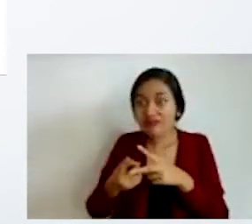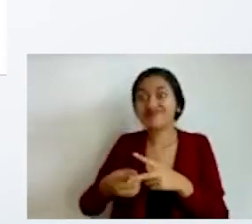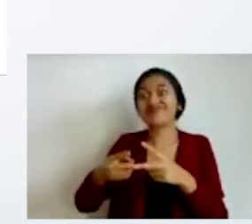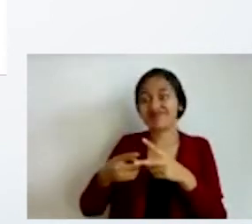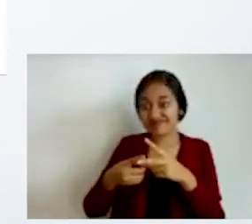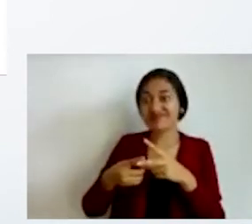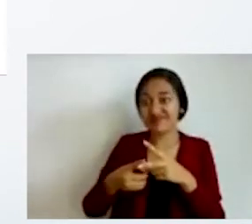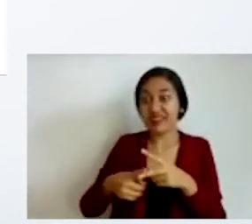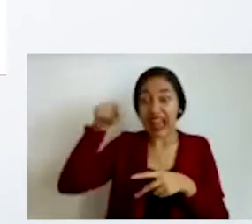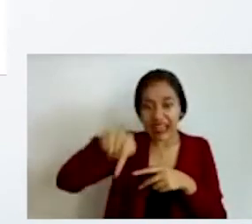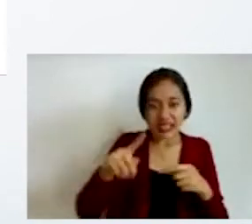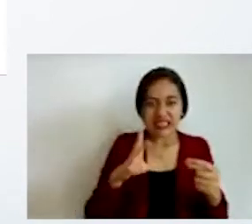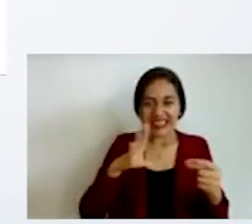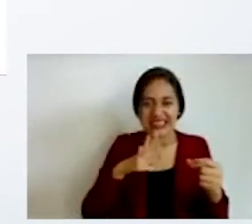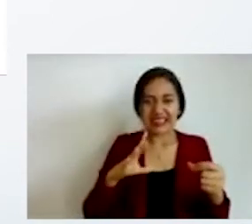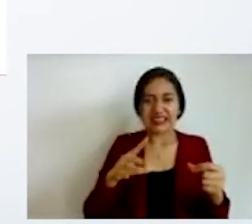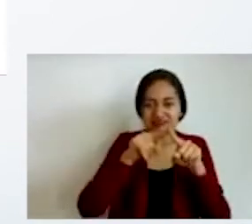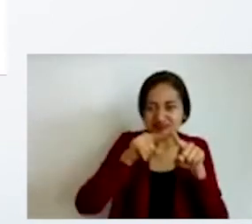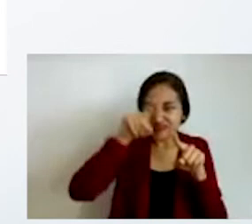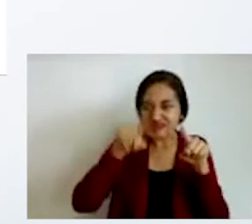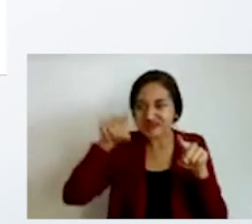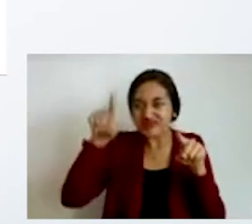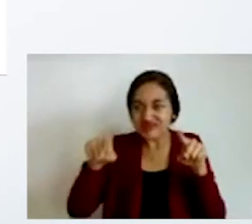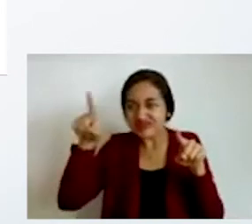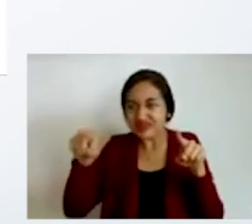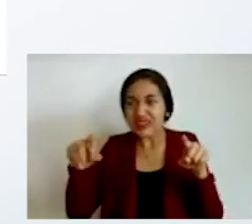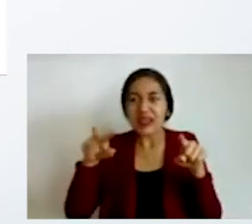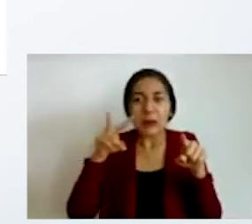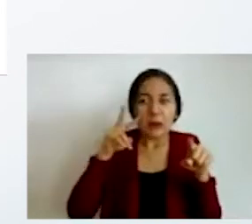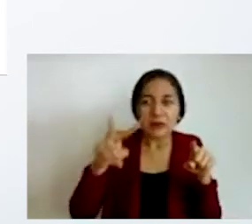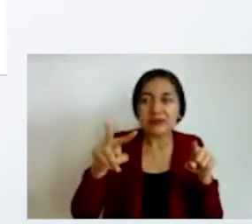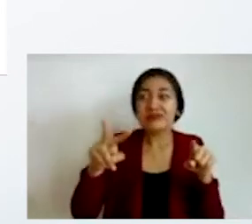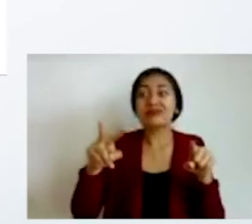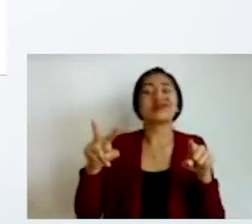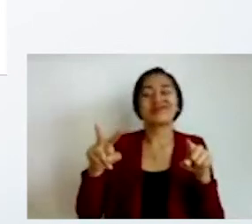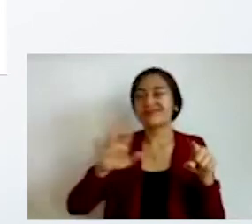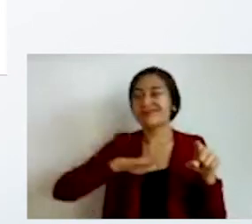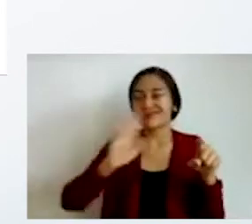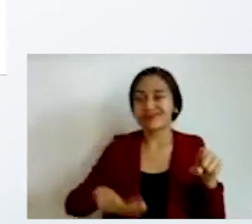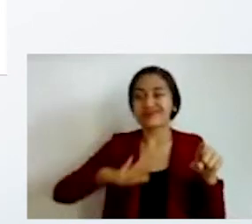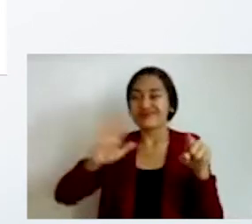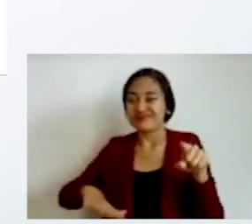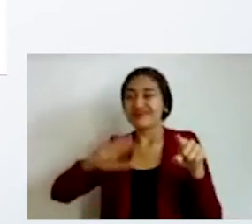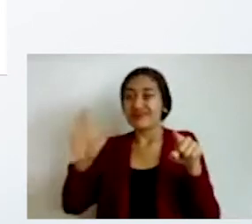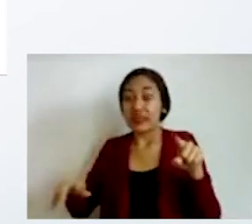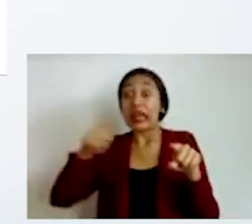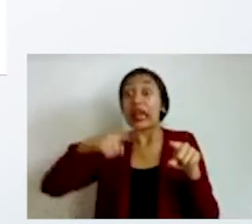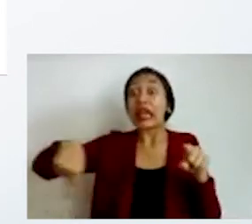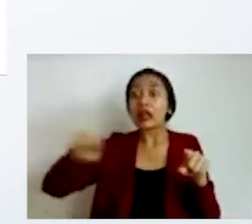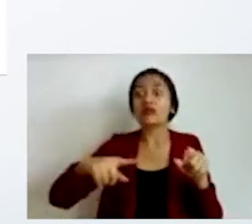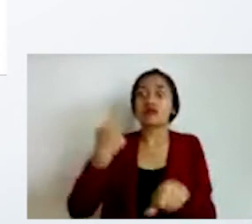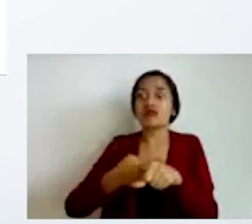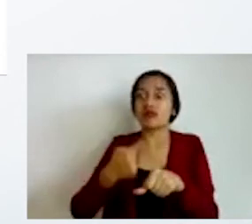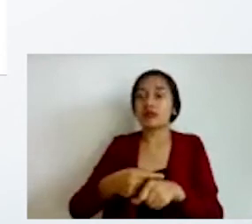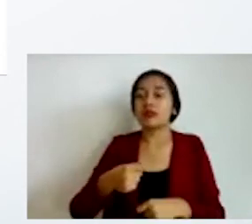dice qué tan mal están resolviéndose los casos graves, es decir, cuántas personas están muriendo. Esta es la